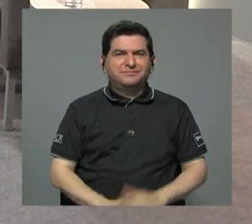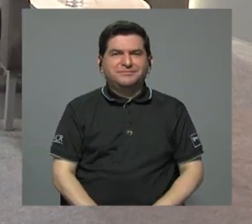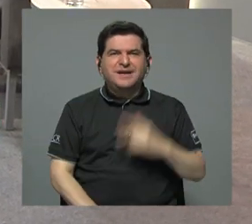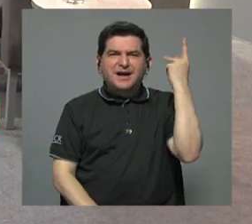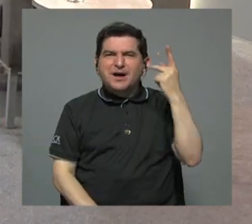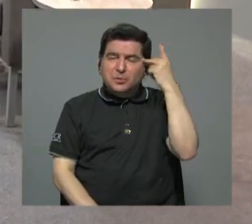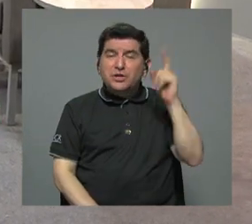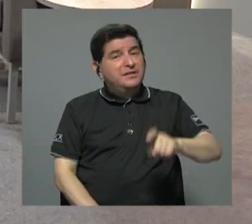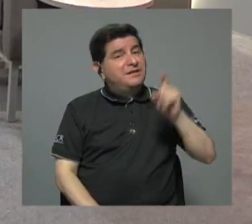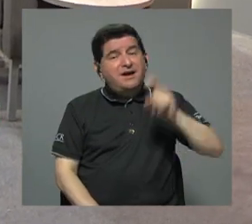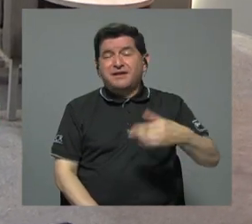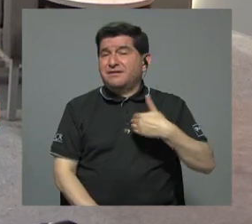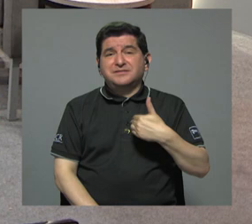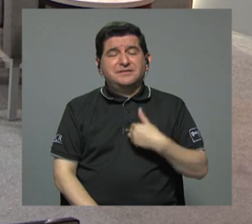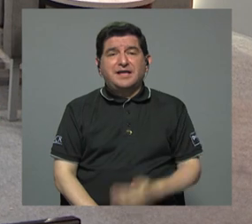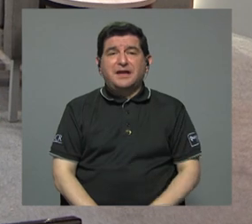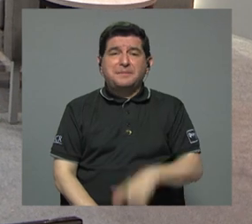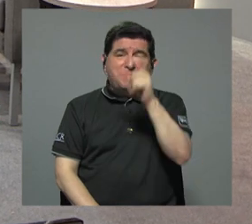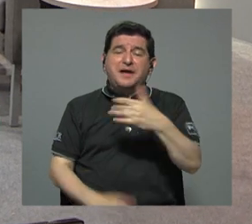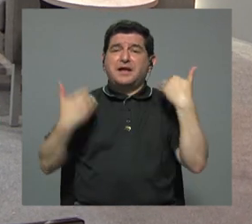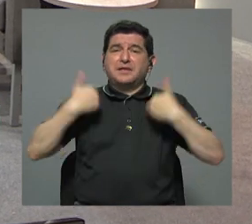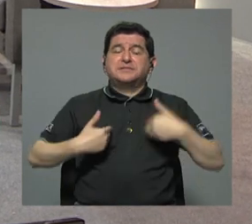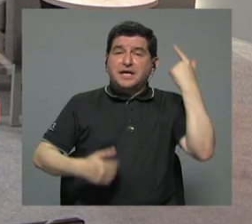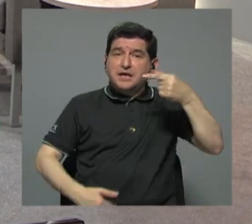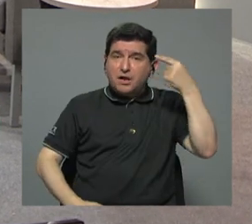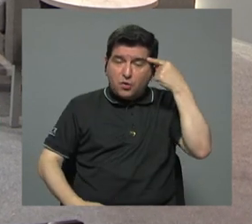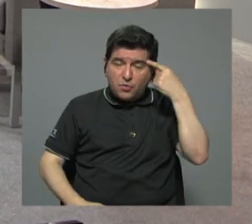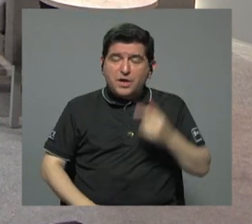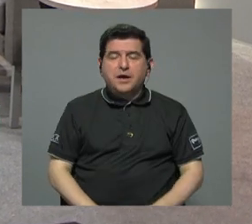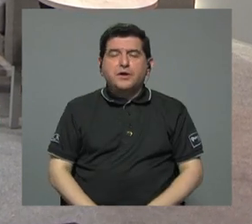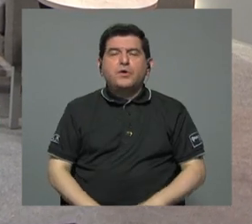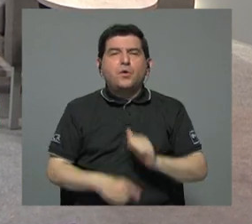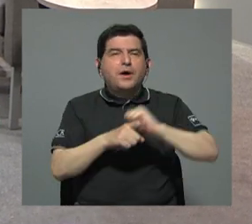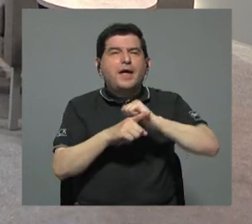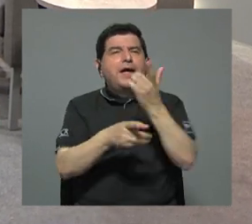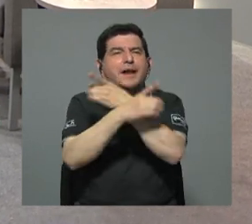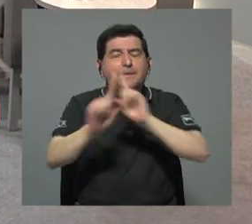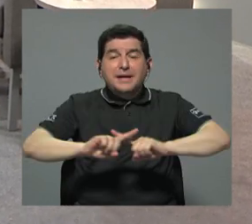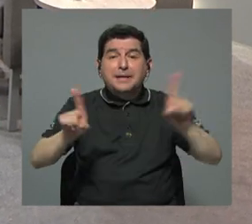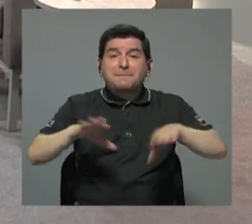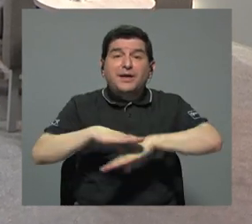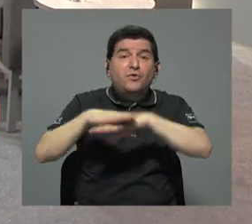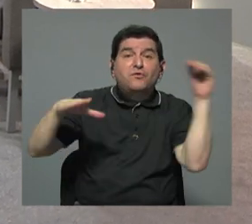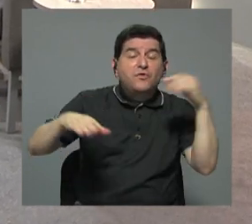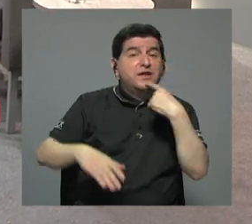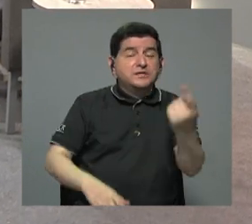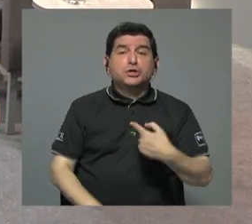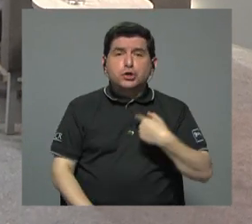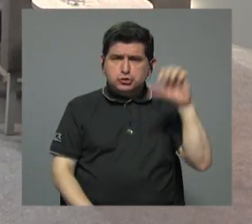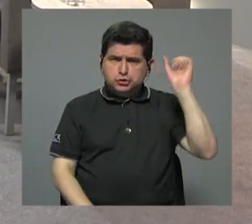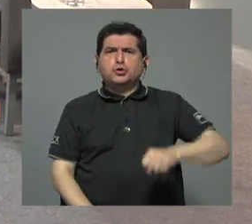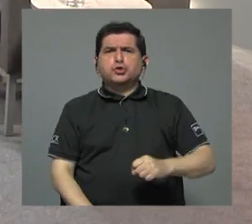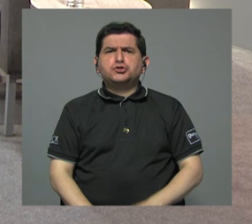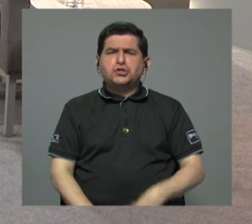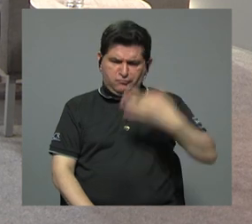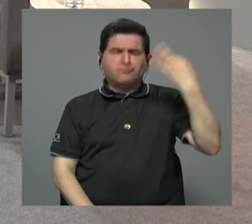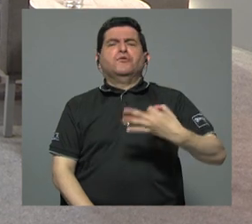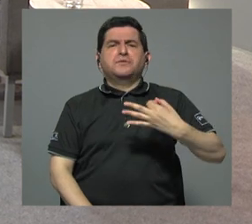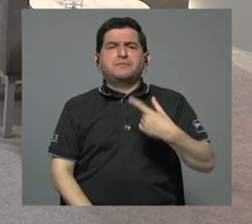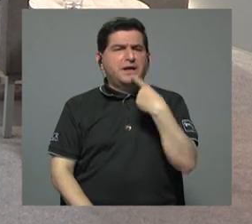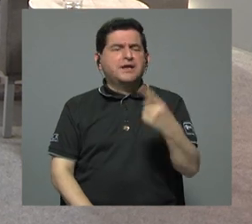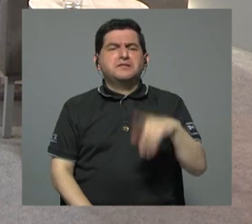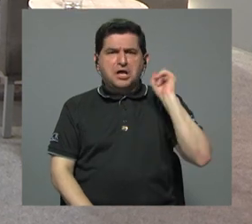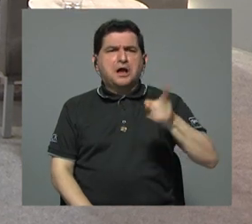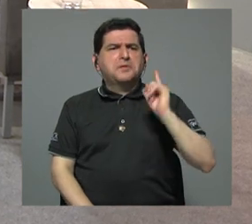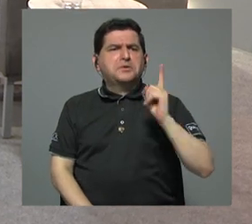política es esencial al ser humano y al gobierno y sobre todo en un ejercicio democrático pero fuera de eso hay que decir yo sí me planté en raya y yo les dije y les